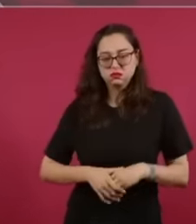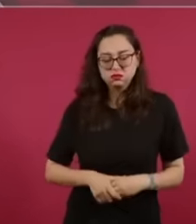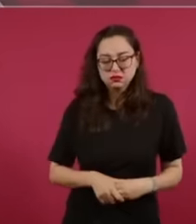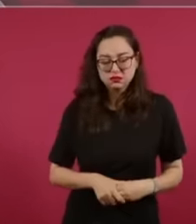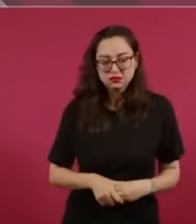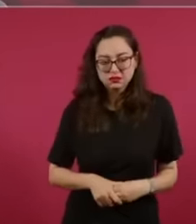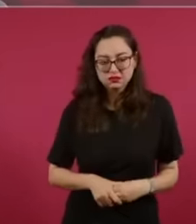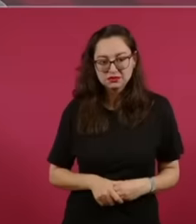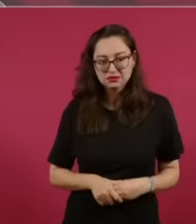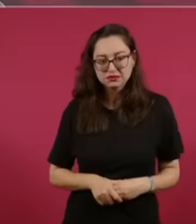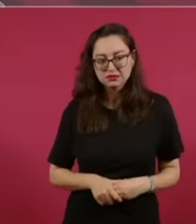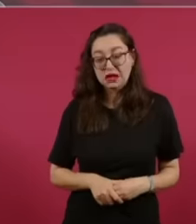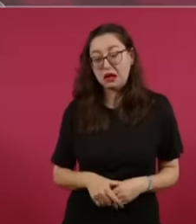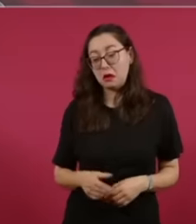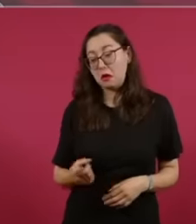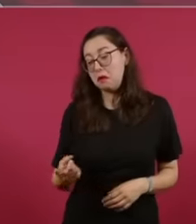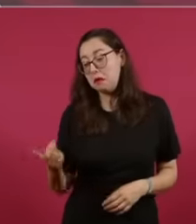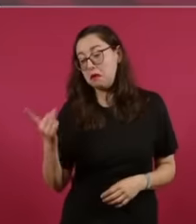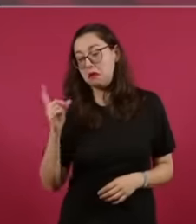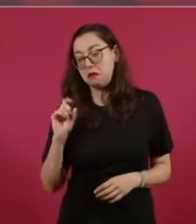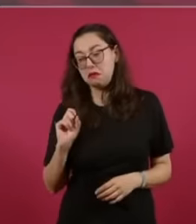opinión,